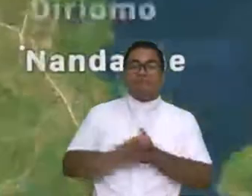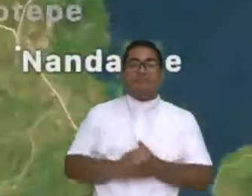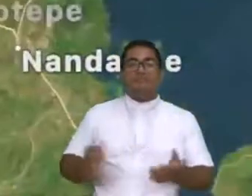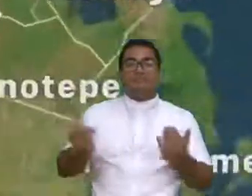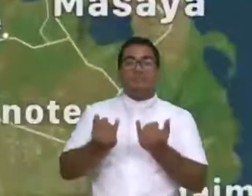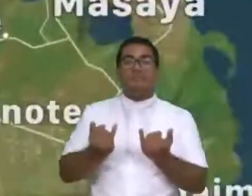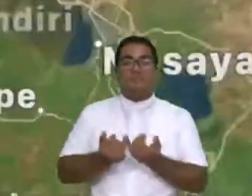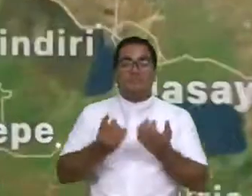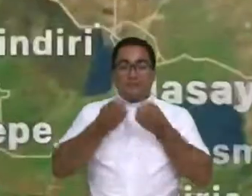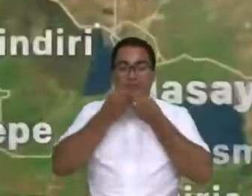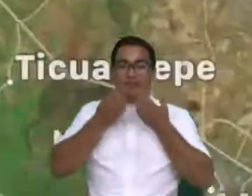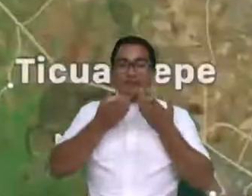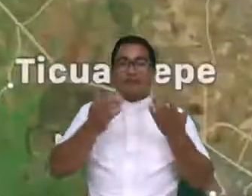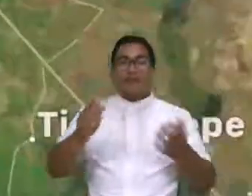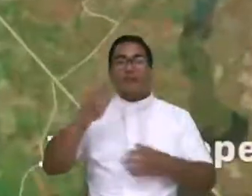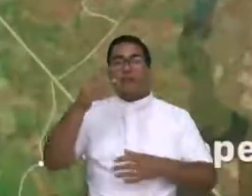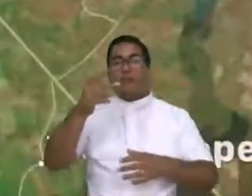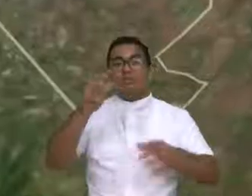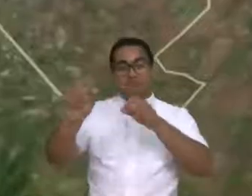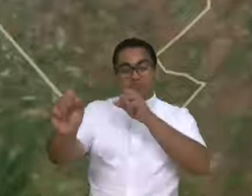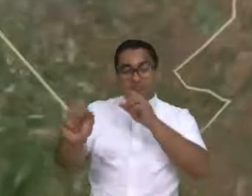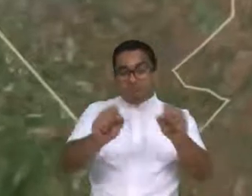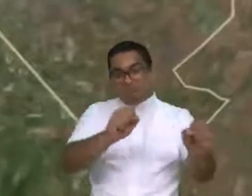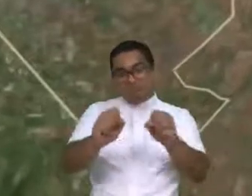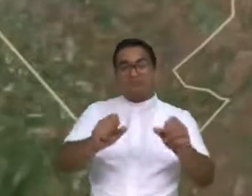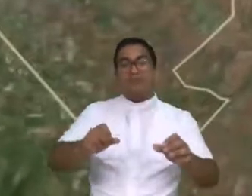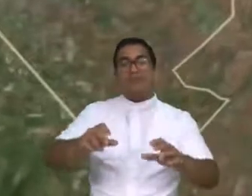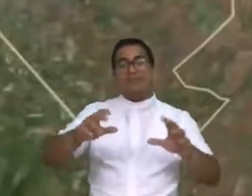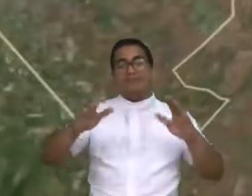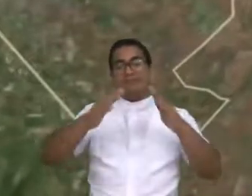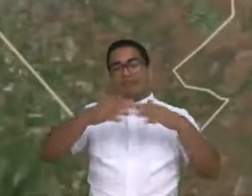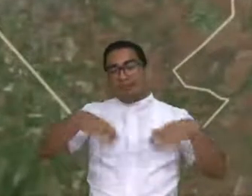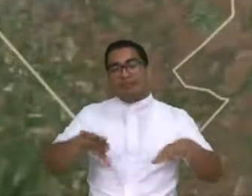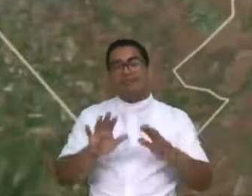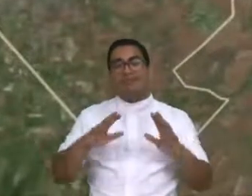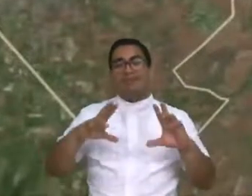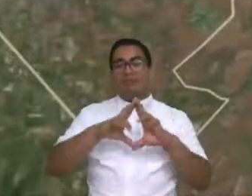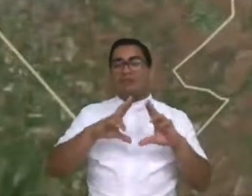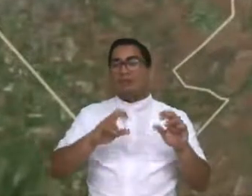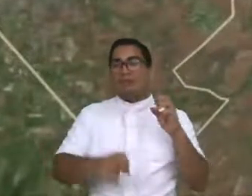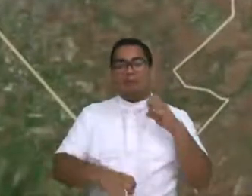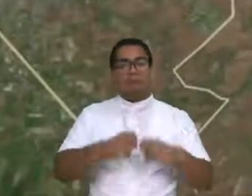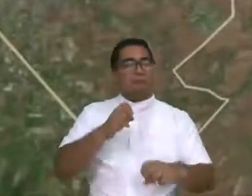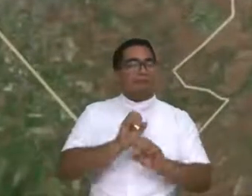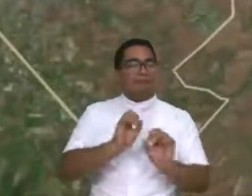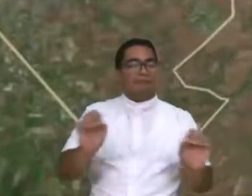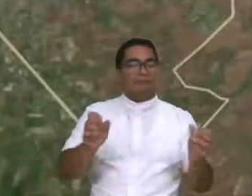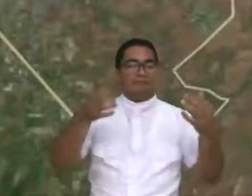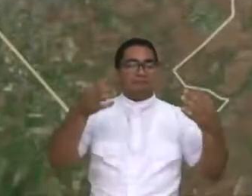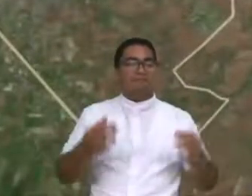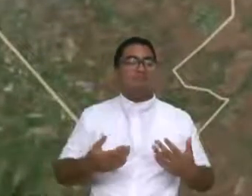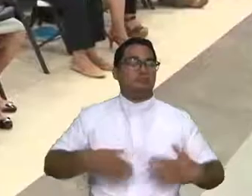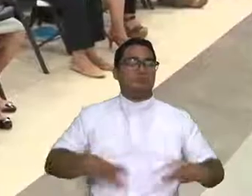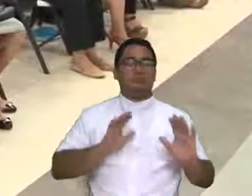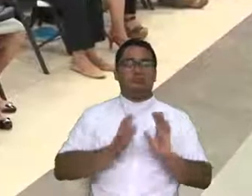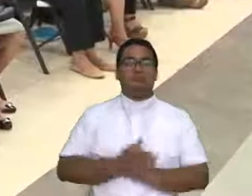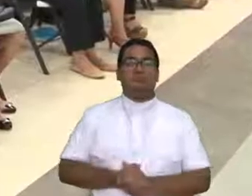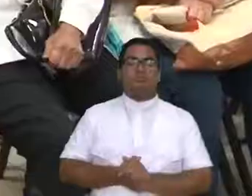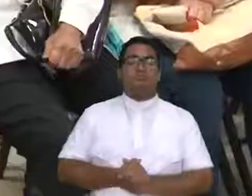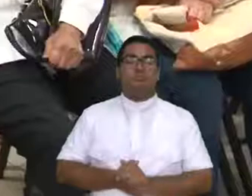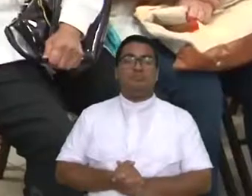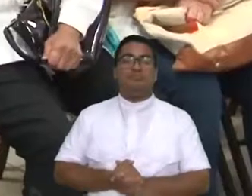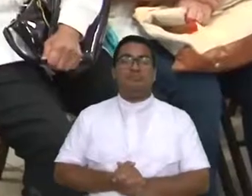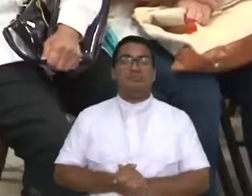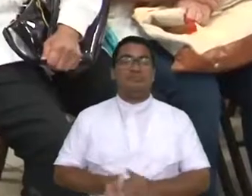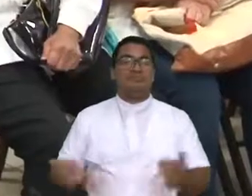informó sobre la ocurrencia de 8 sismos en el territorio nacional, los cuales no causaron pérdidas humanas ni materiales que lamentar, al